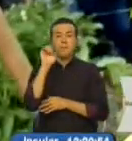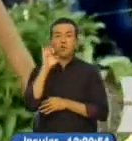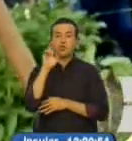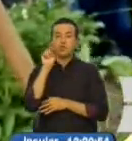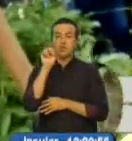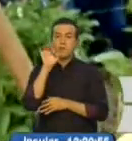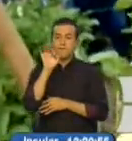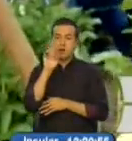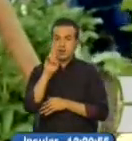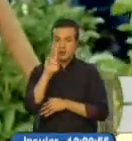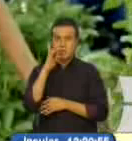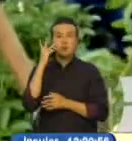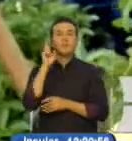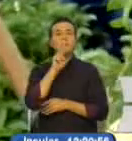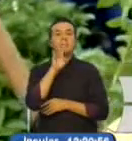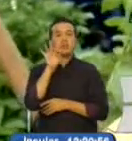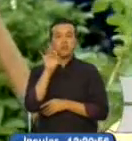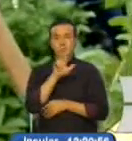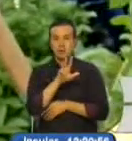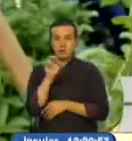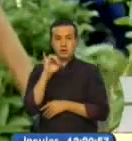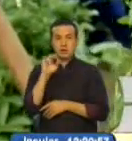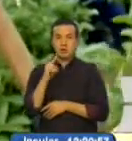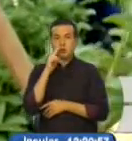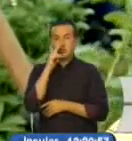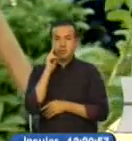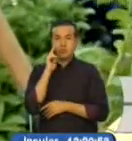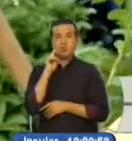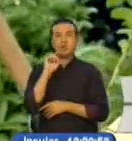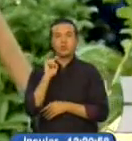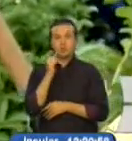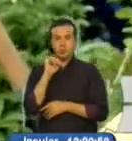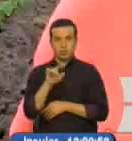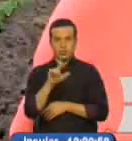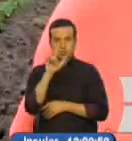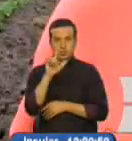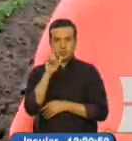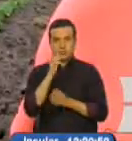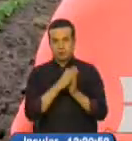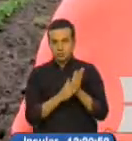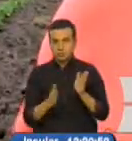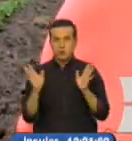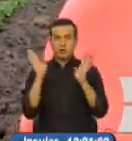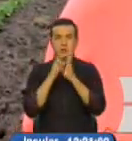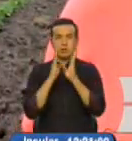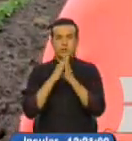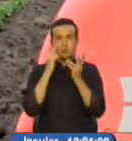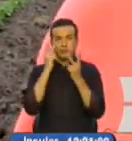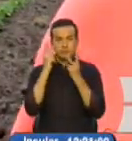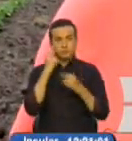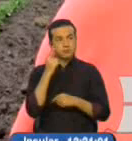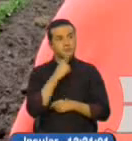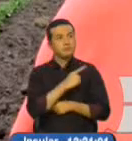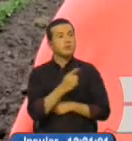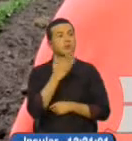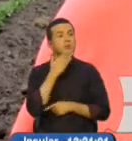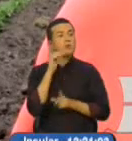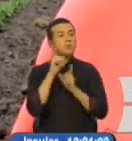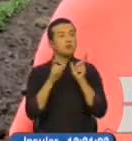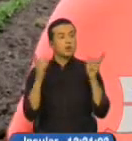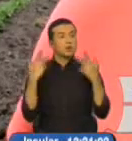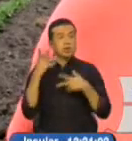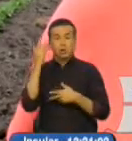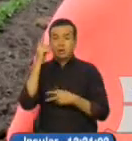Se desarrollará el 29 y 30 de junio y el 1 de julio. En el evento va a haber presentaciones de gente que ha